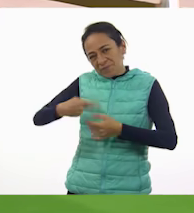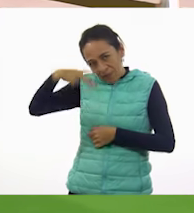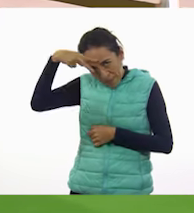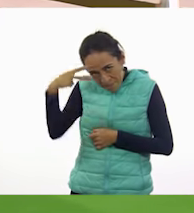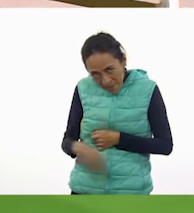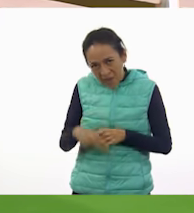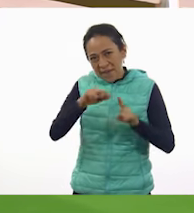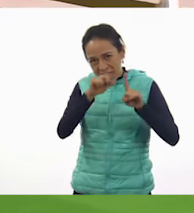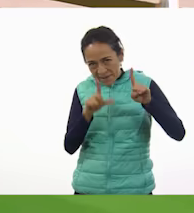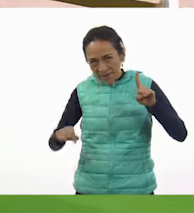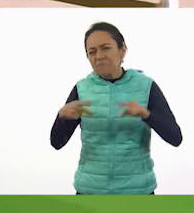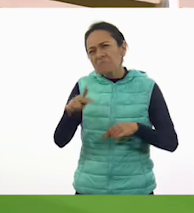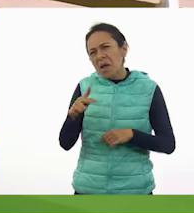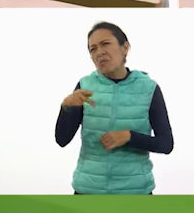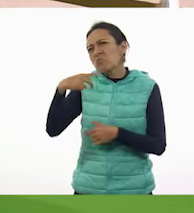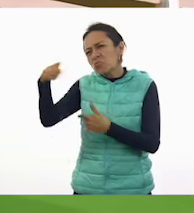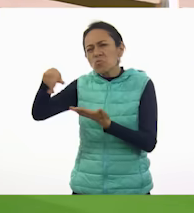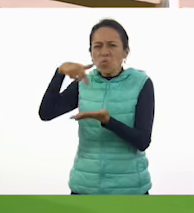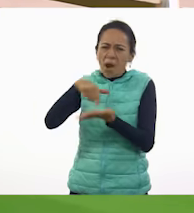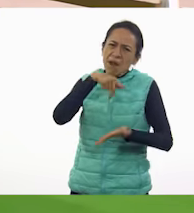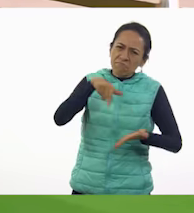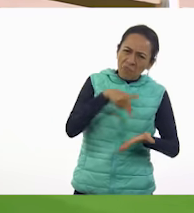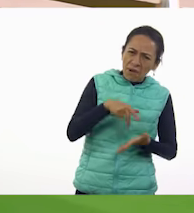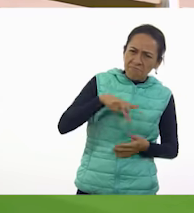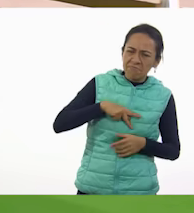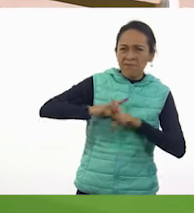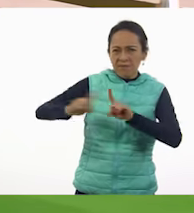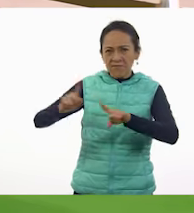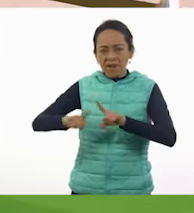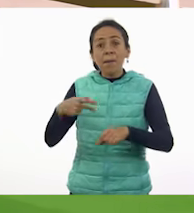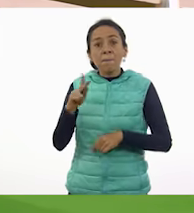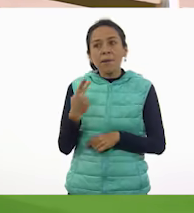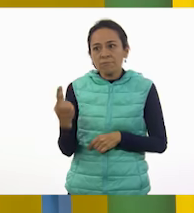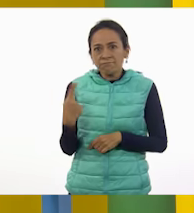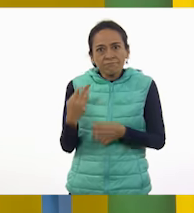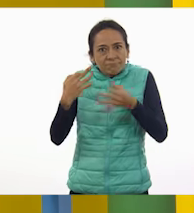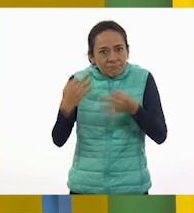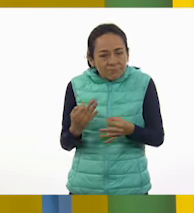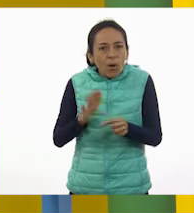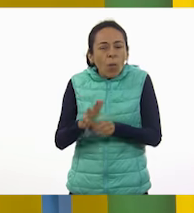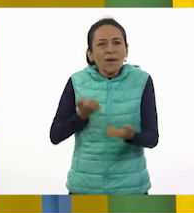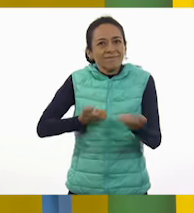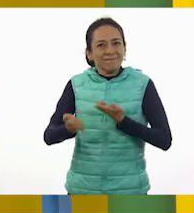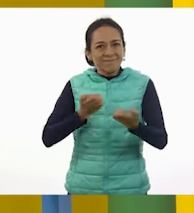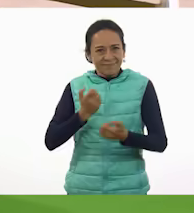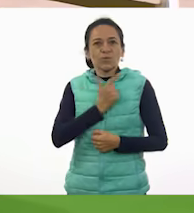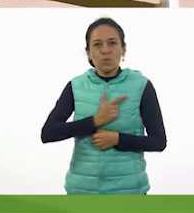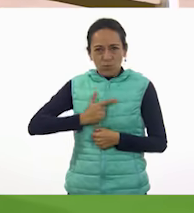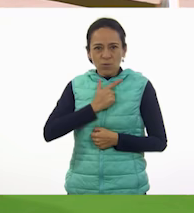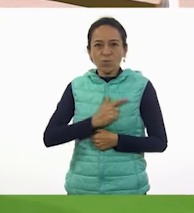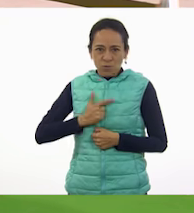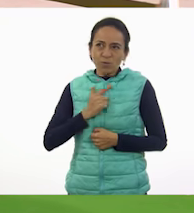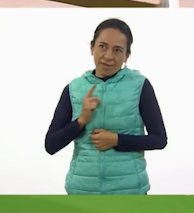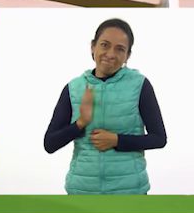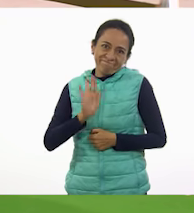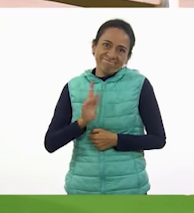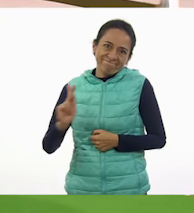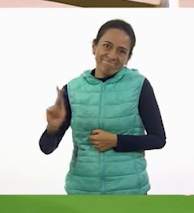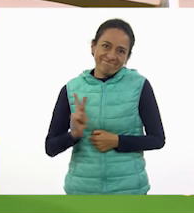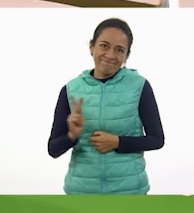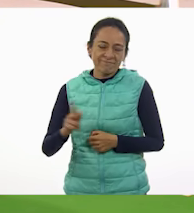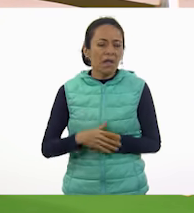parecemos en que a las dos nos gusta mucho hacer ejercicio. Ah, pues sí, sí tienen semejanzas. ¿Cómo la ves? Y bueno,